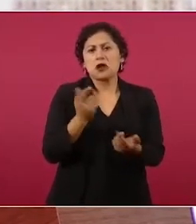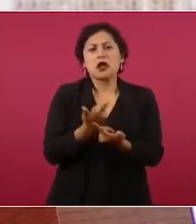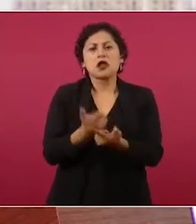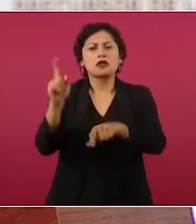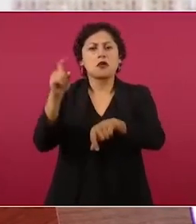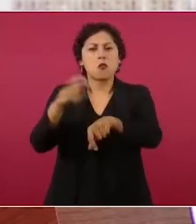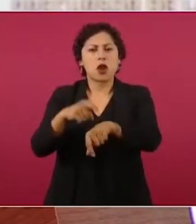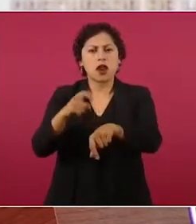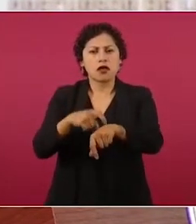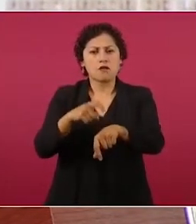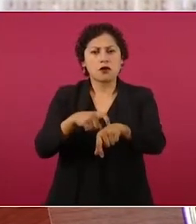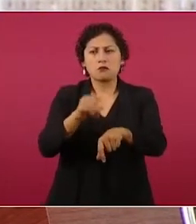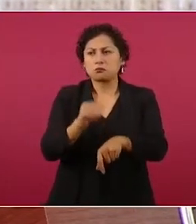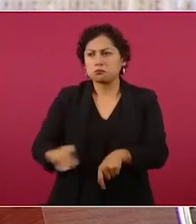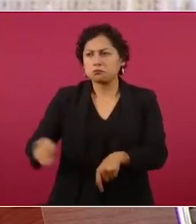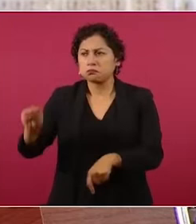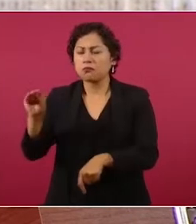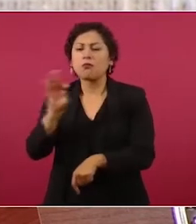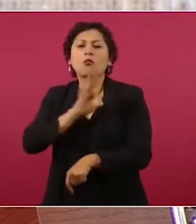pueden